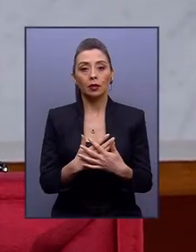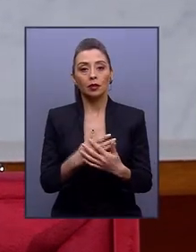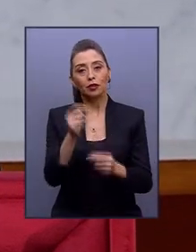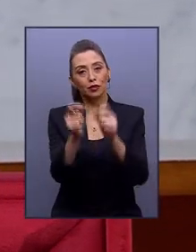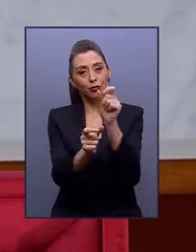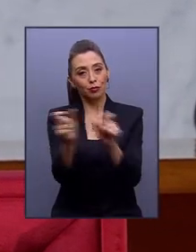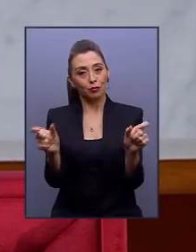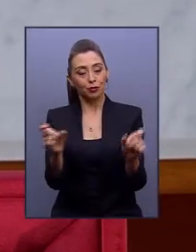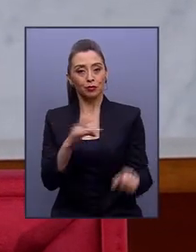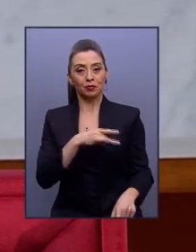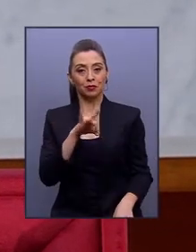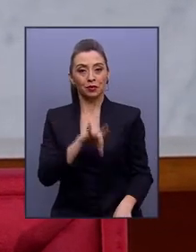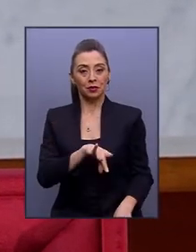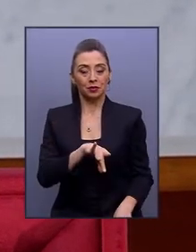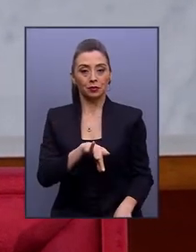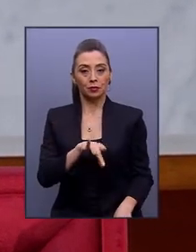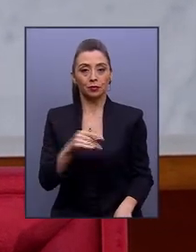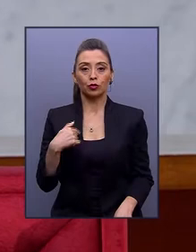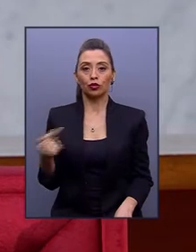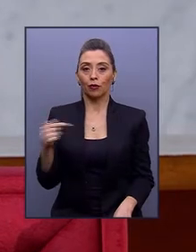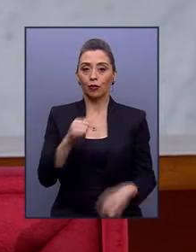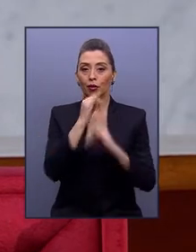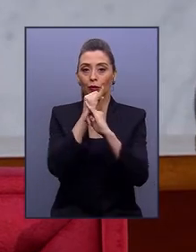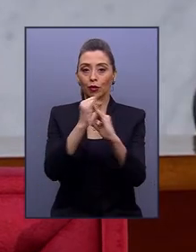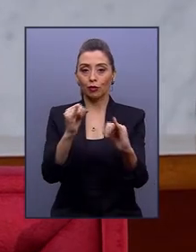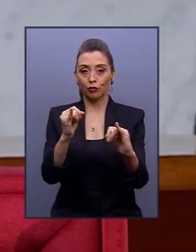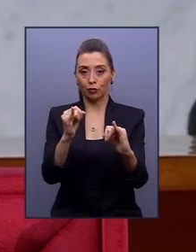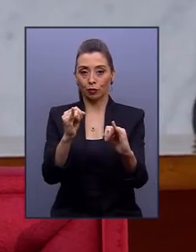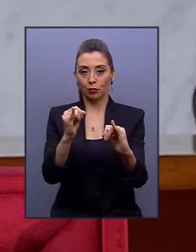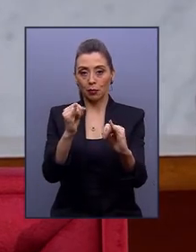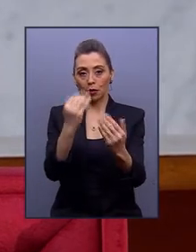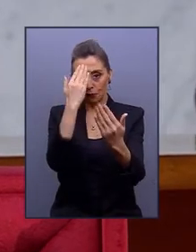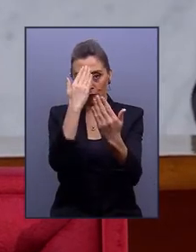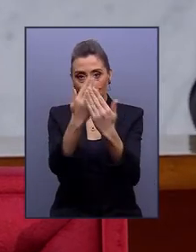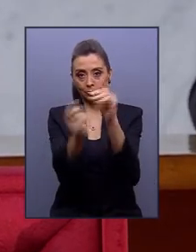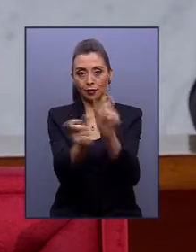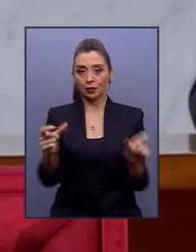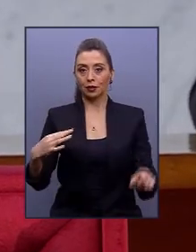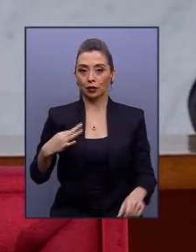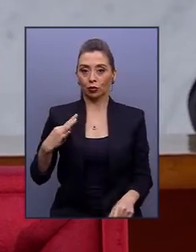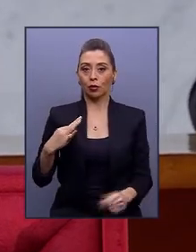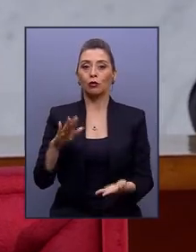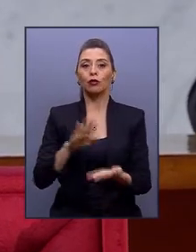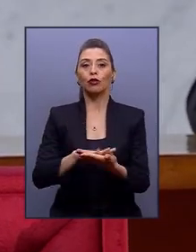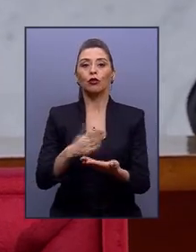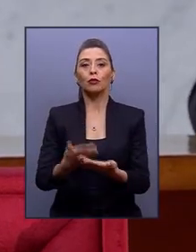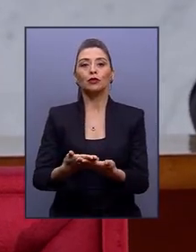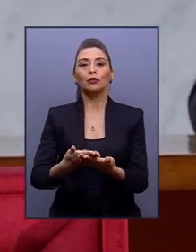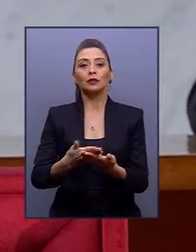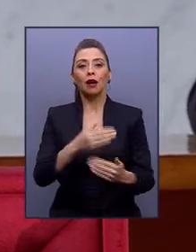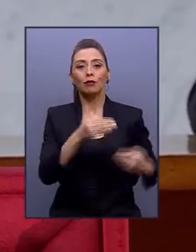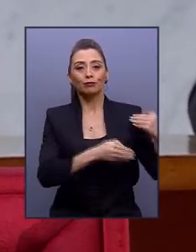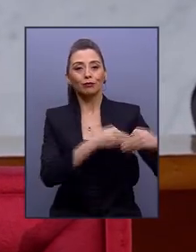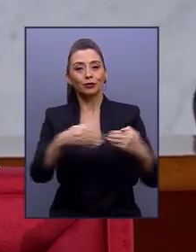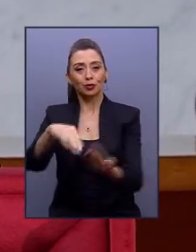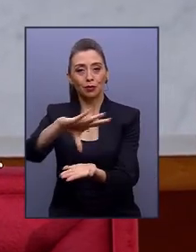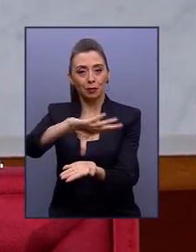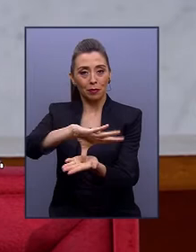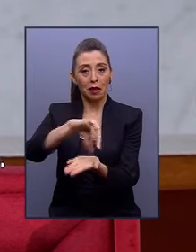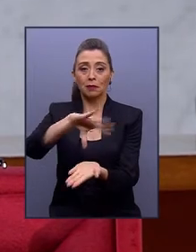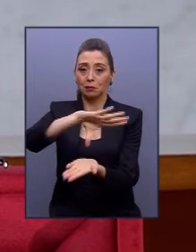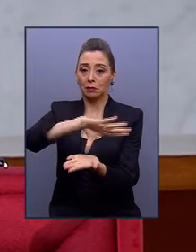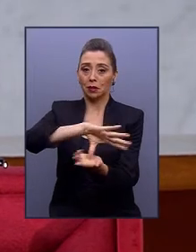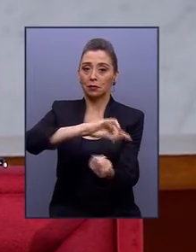Queridos compatriotas, vengo a dar cuenta ante mis conciudadanos de la marcha de nuestro país. Un país